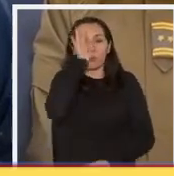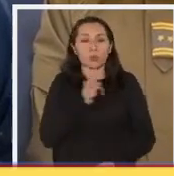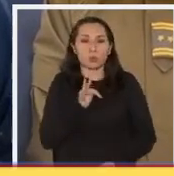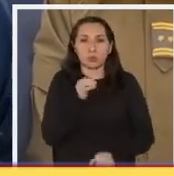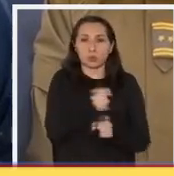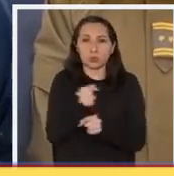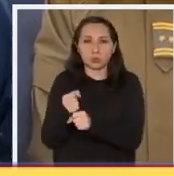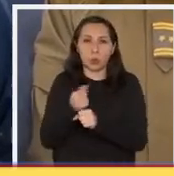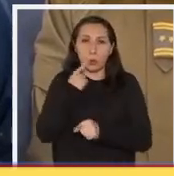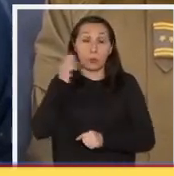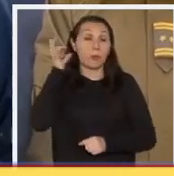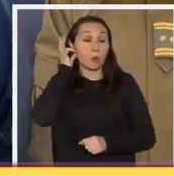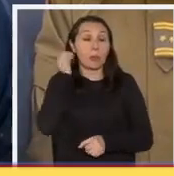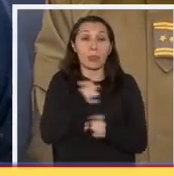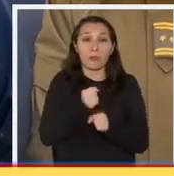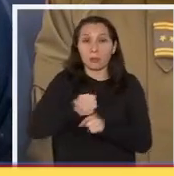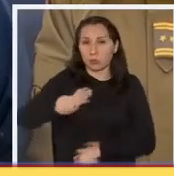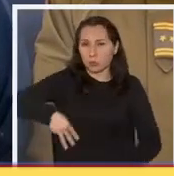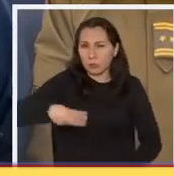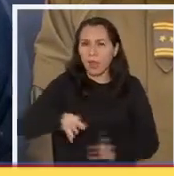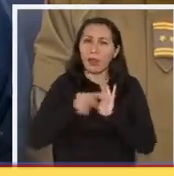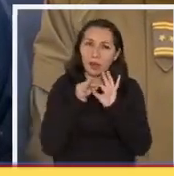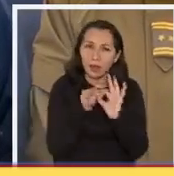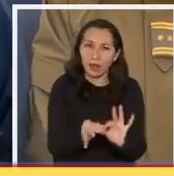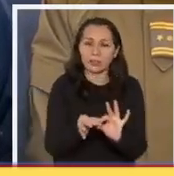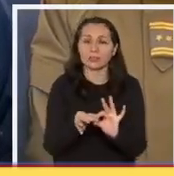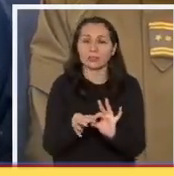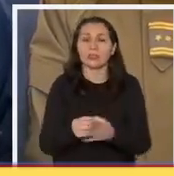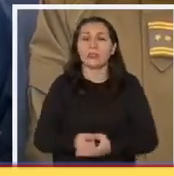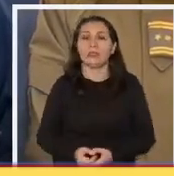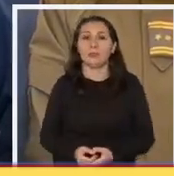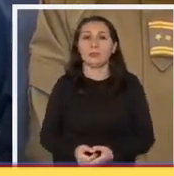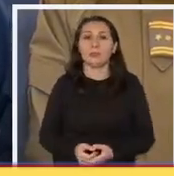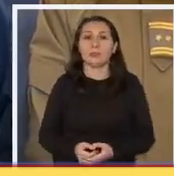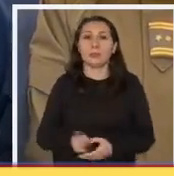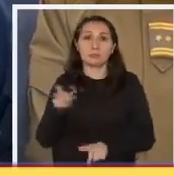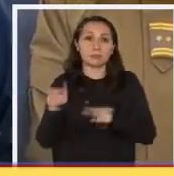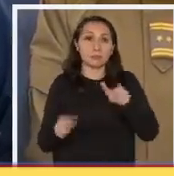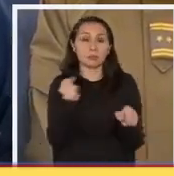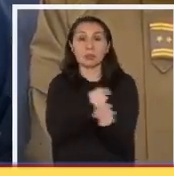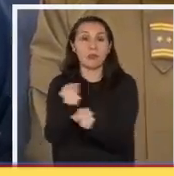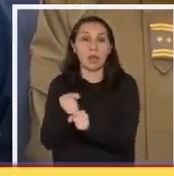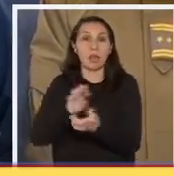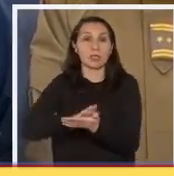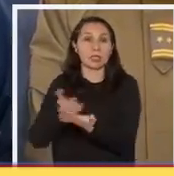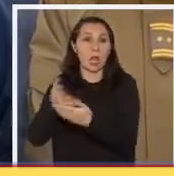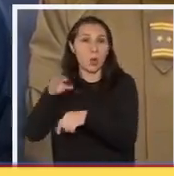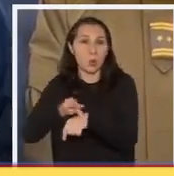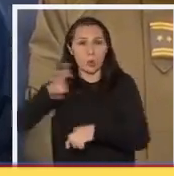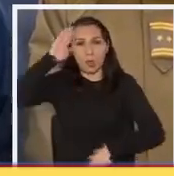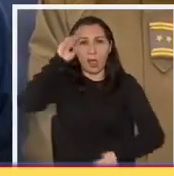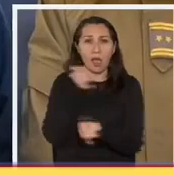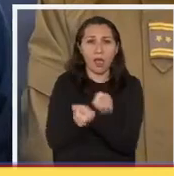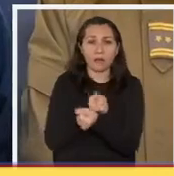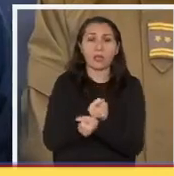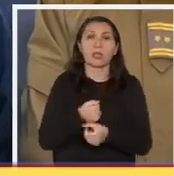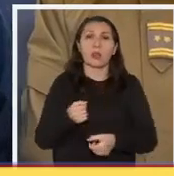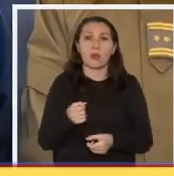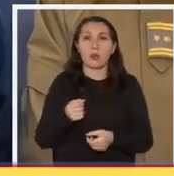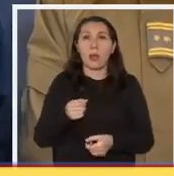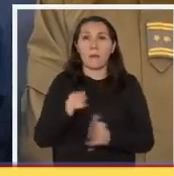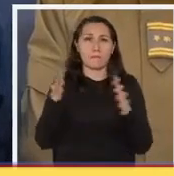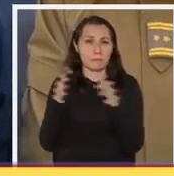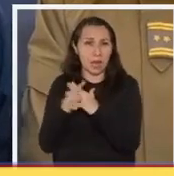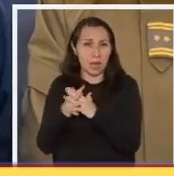funcionarios, a los trabajadores y trabajadoras, a los trabajadores municipales, a los trabajadores de la salud, a los carabineros,